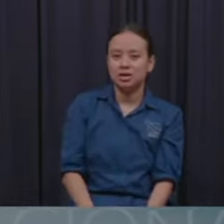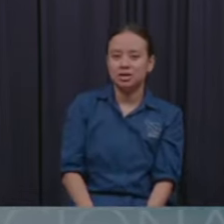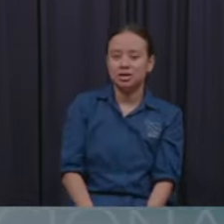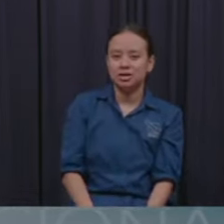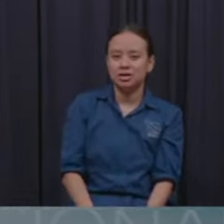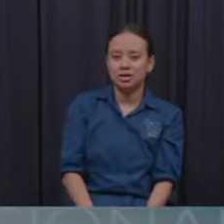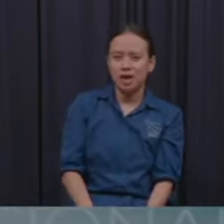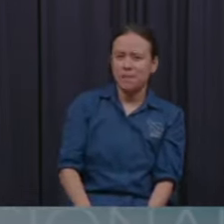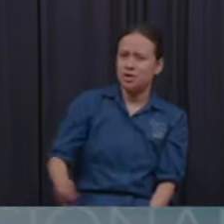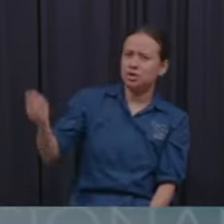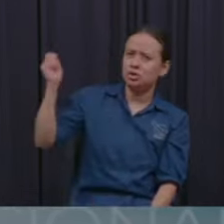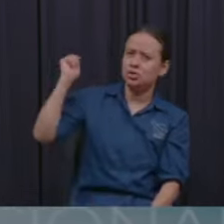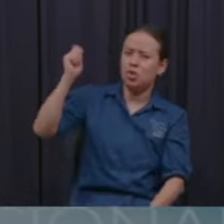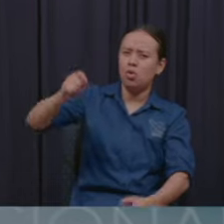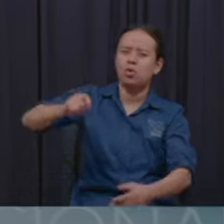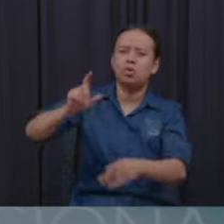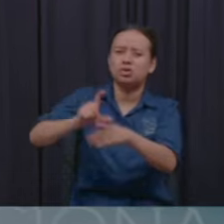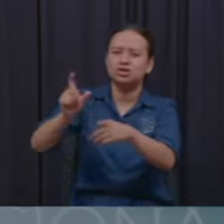no identificados.